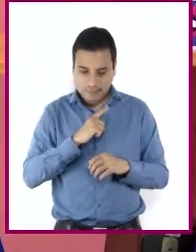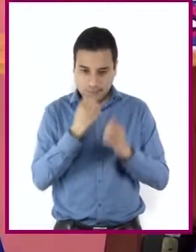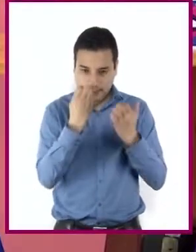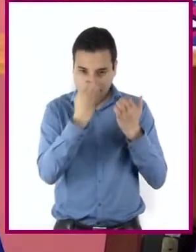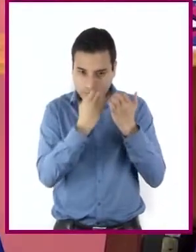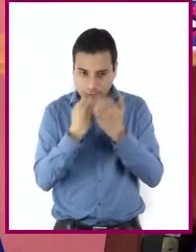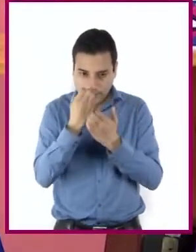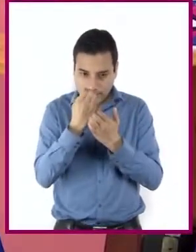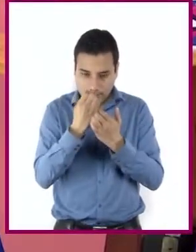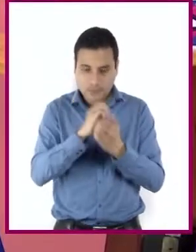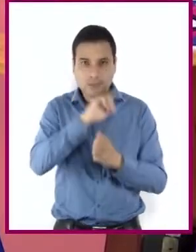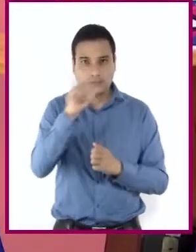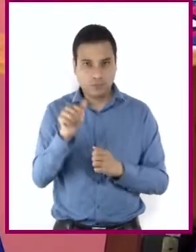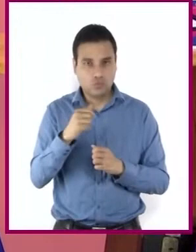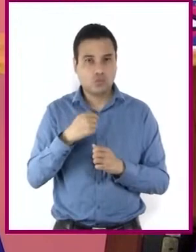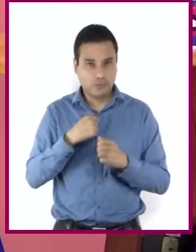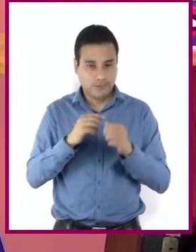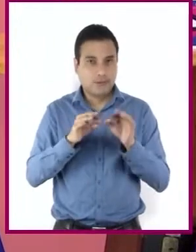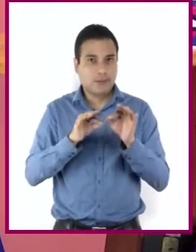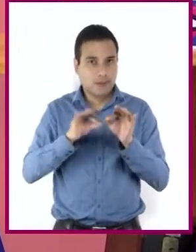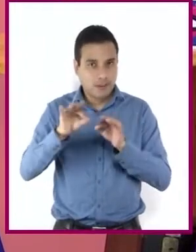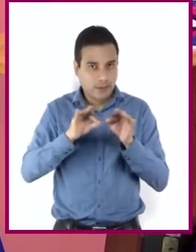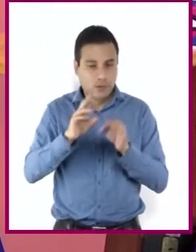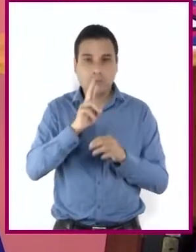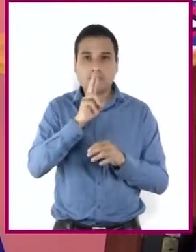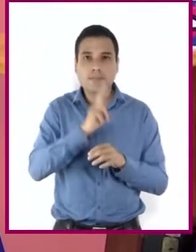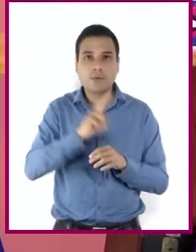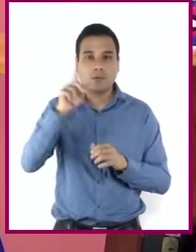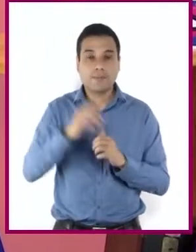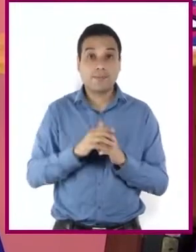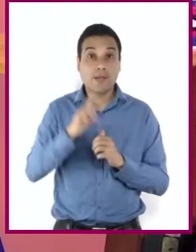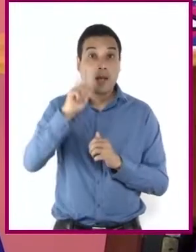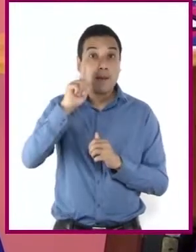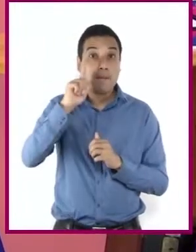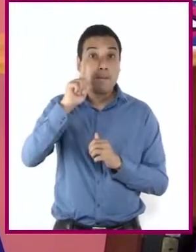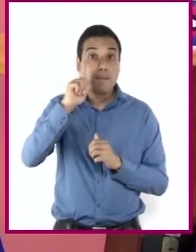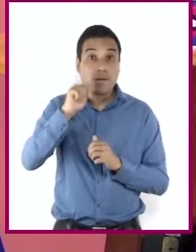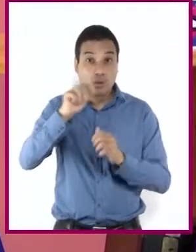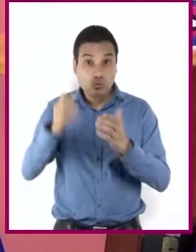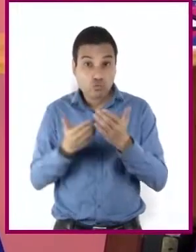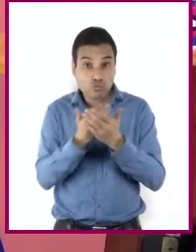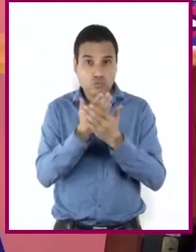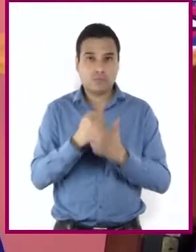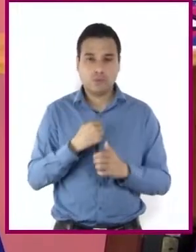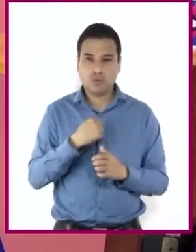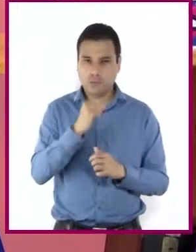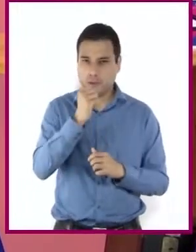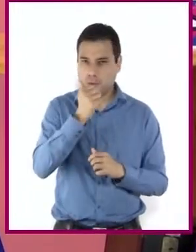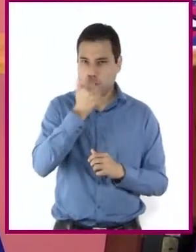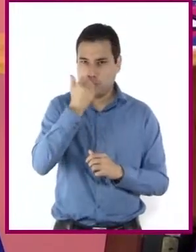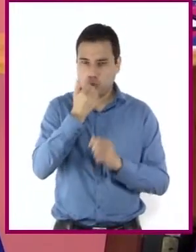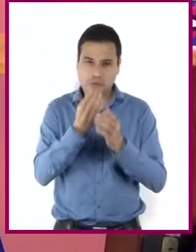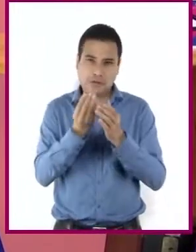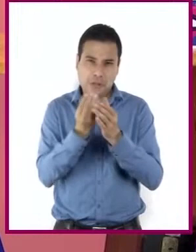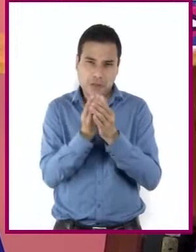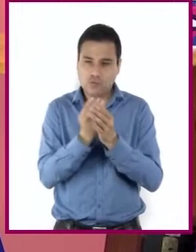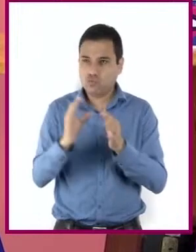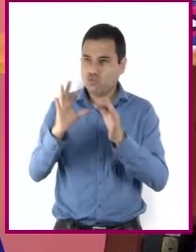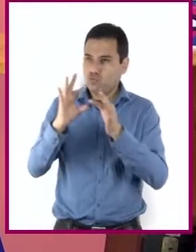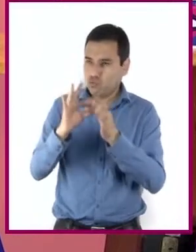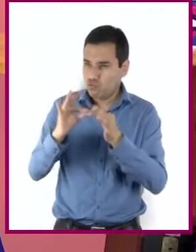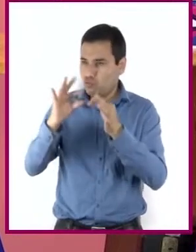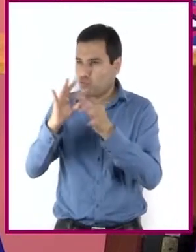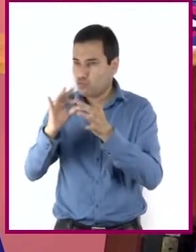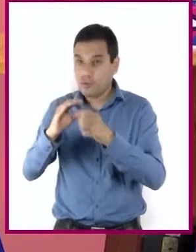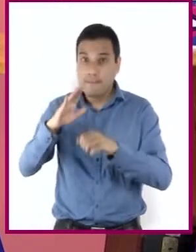de mi explicación. Así que al día siguiente, llegué a la sesión con mis alumnos y retomé el producto del día anterior.